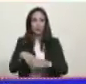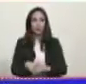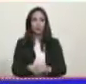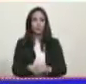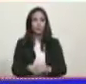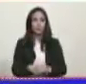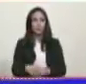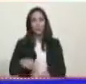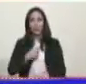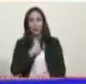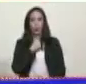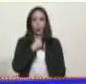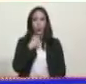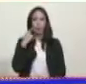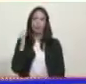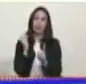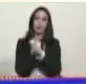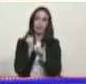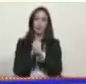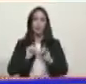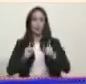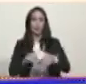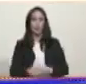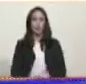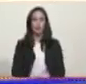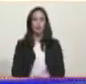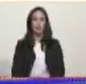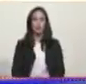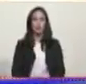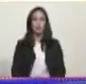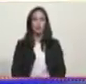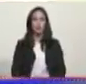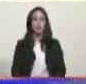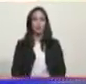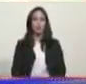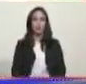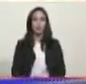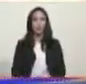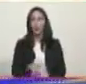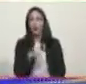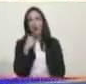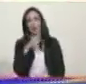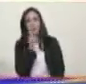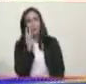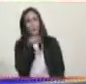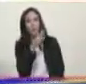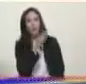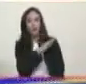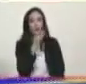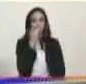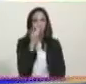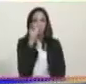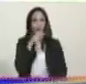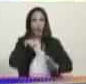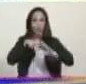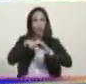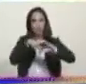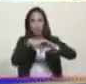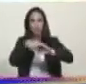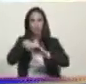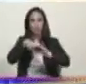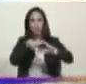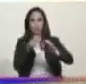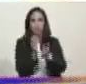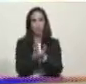Se ponía la corbata y a trabajar. Y lo llamábamos el malandro Cifrino, pues. Así se quedó